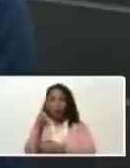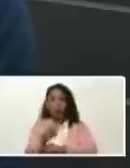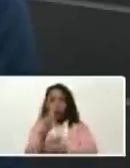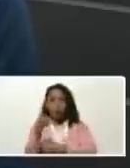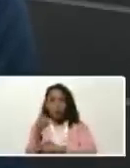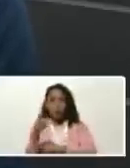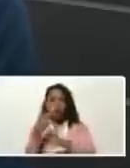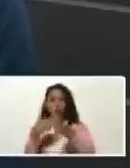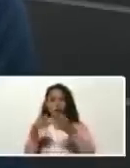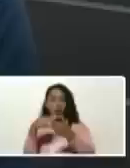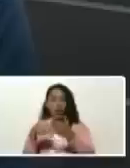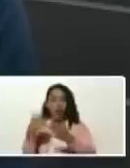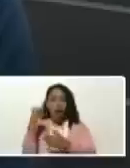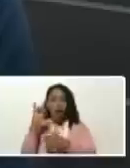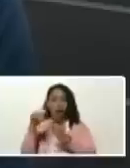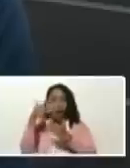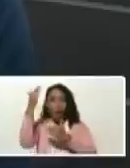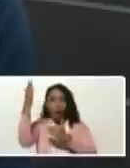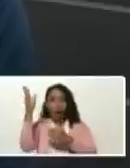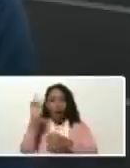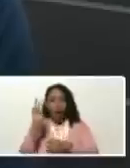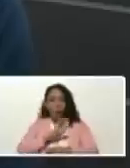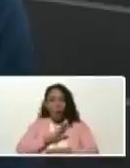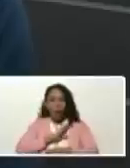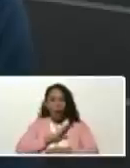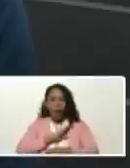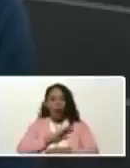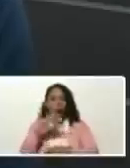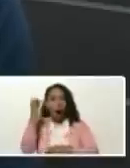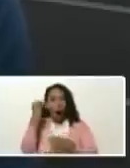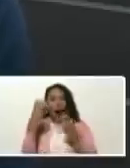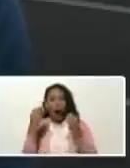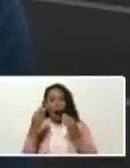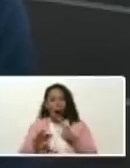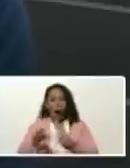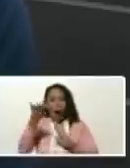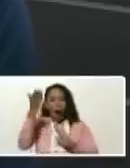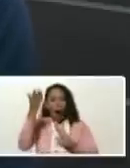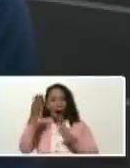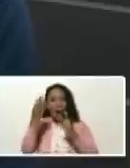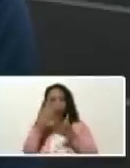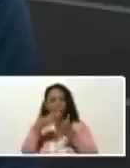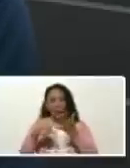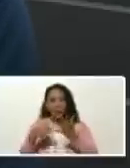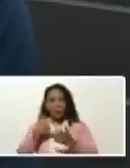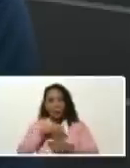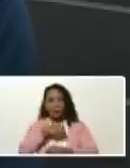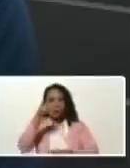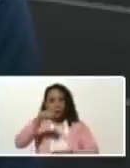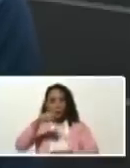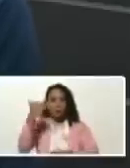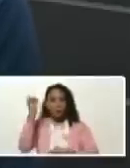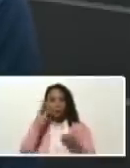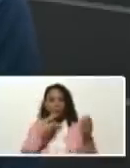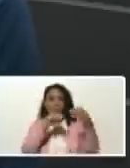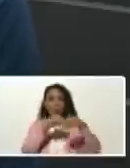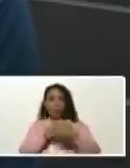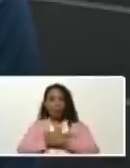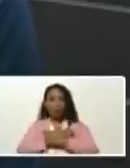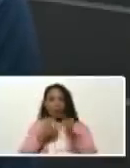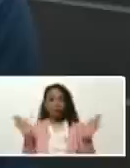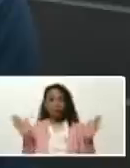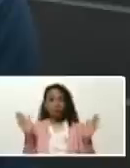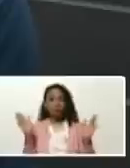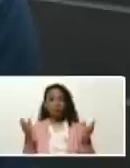los recursos que Venezuela tiene afuera y hay una importante cantidad de recursos que hemos acordado sean dispuestos